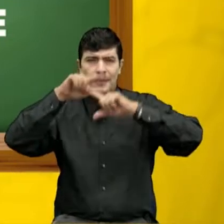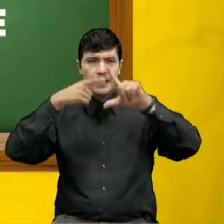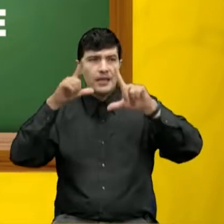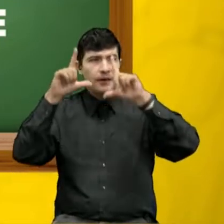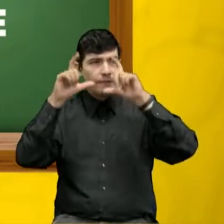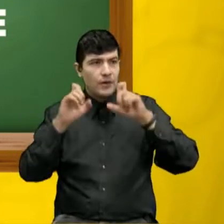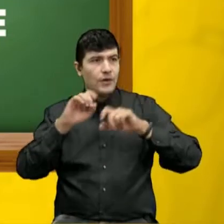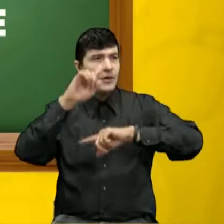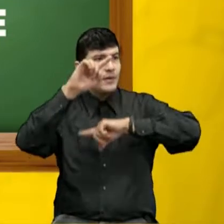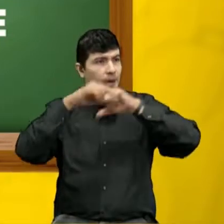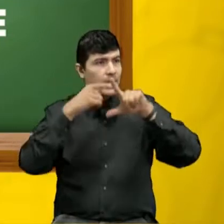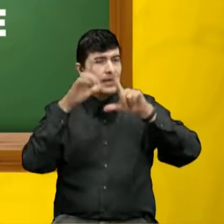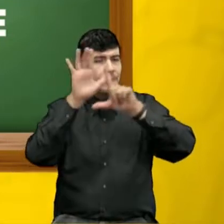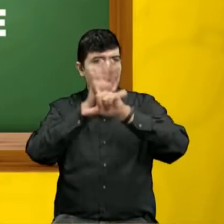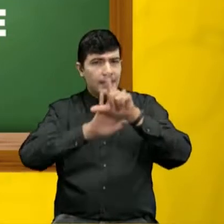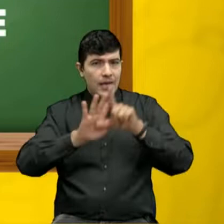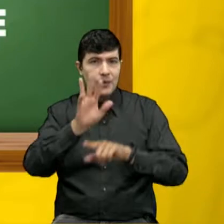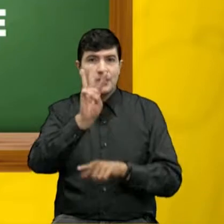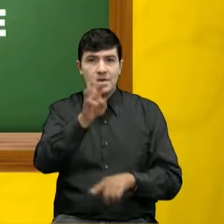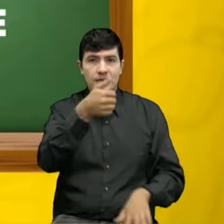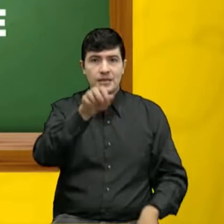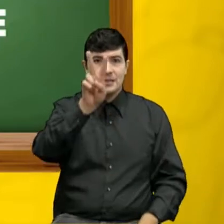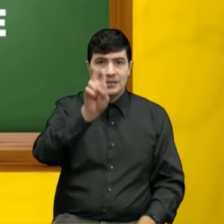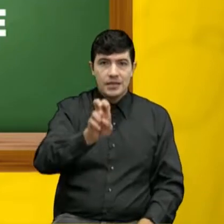envíen videos.